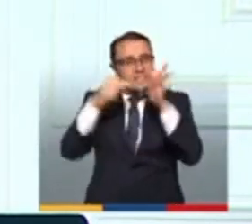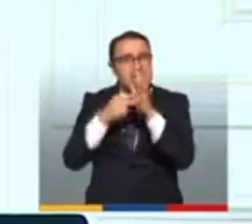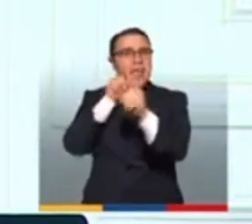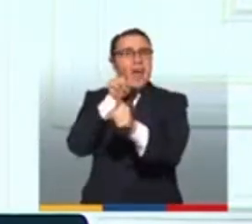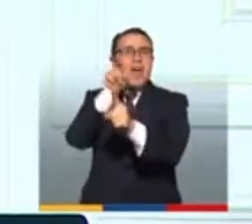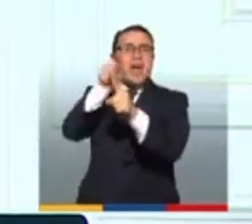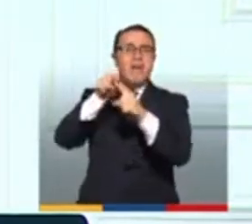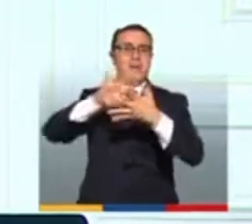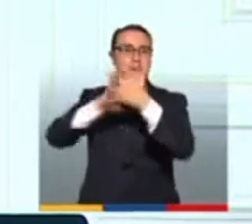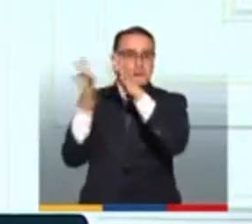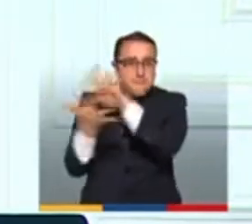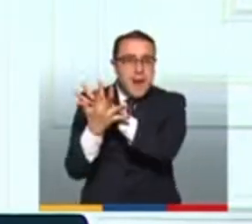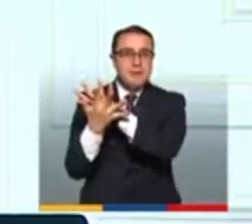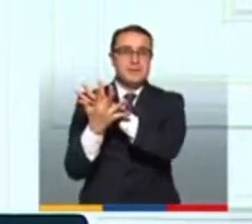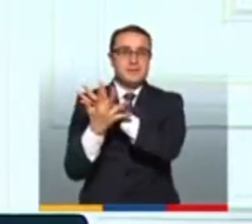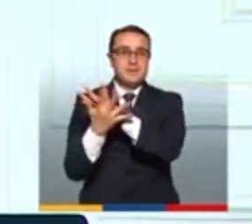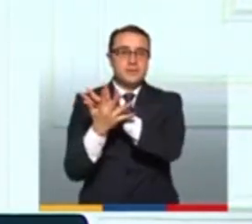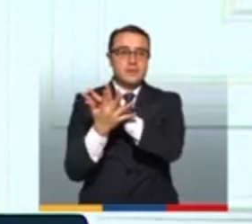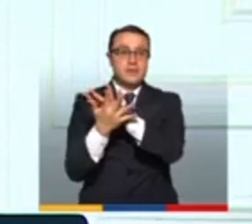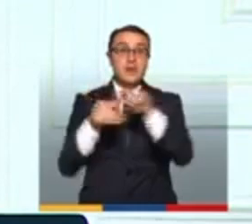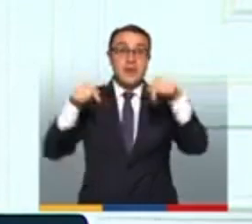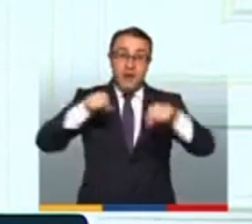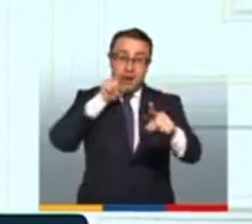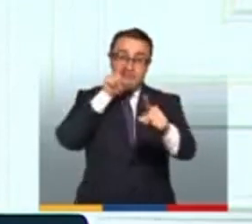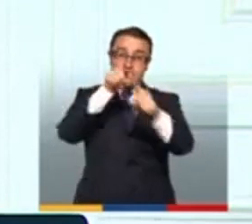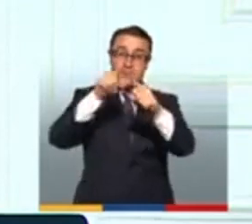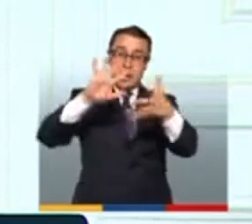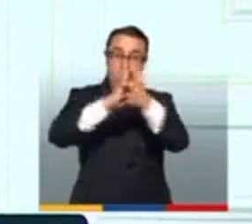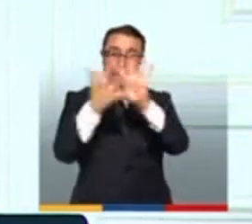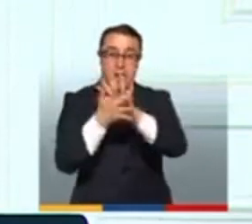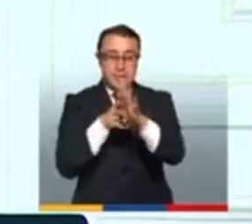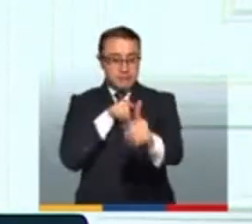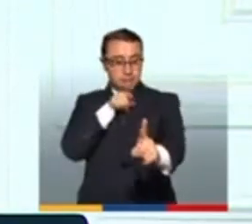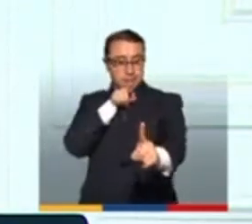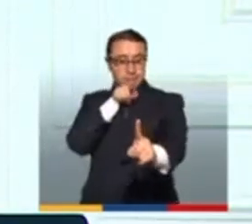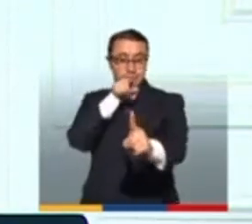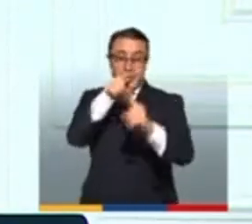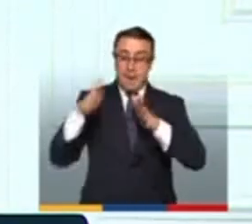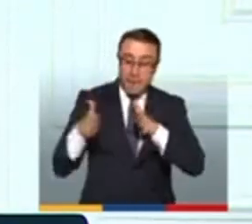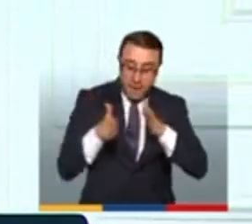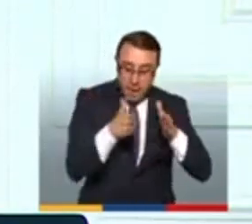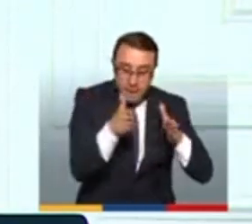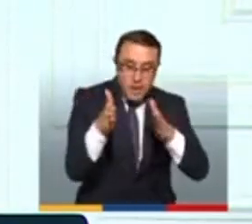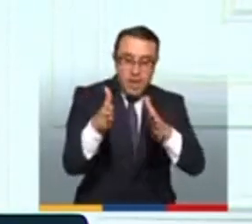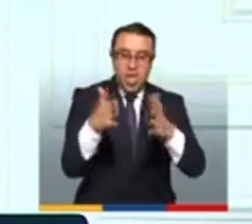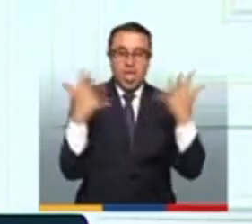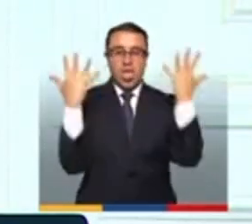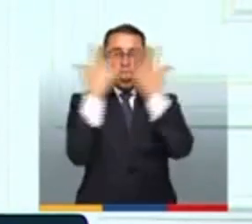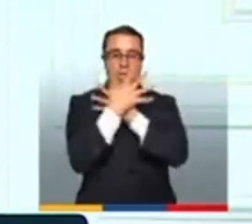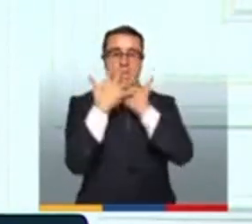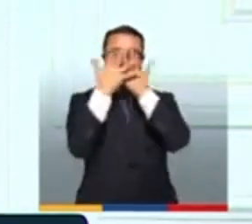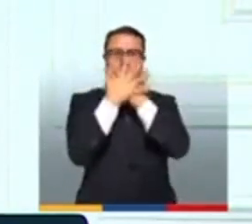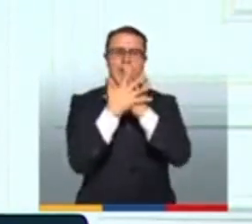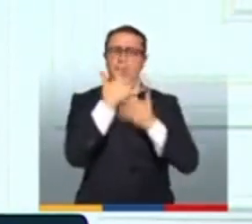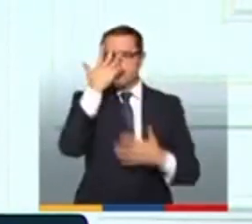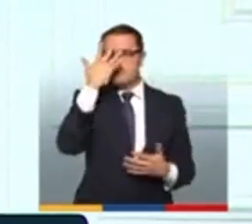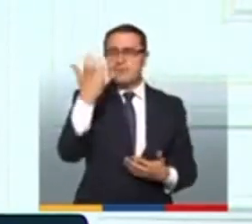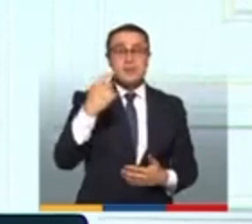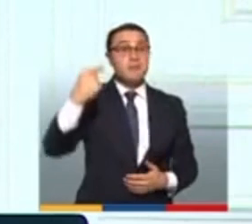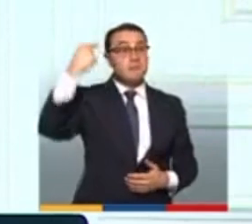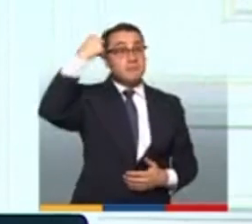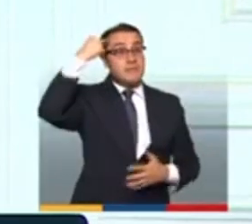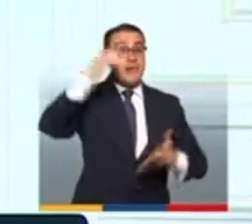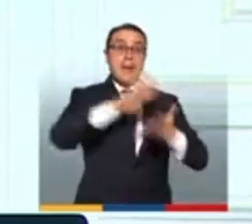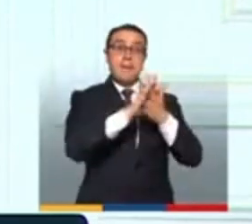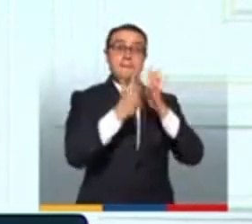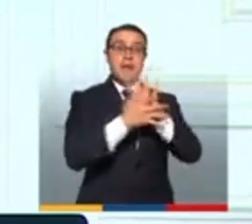confundido completamente el camino de la paz en Colombia, porque creemos que la paz es una rendición o es